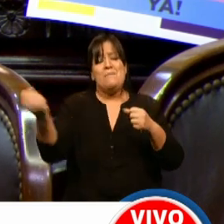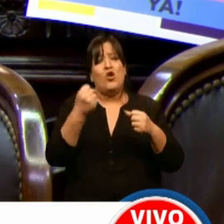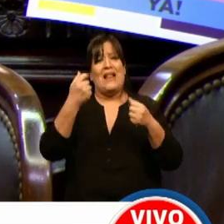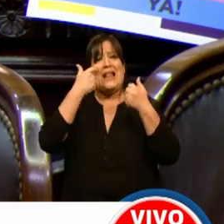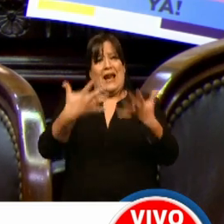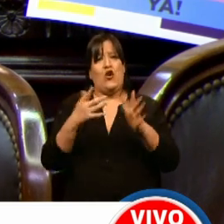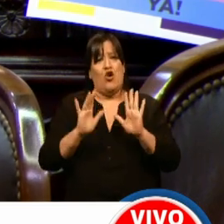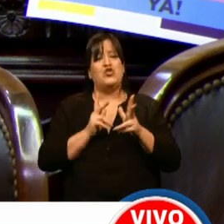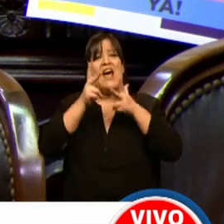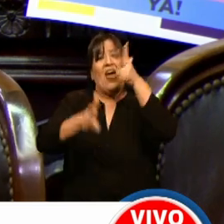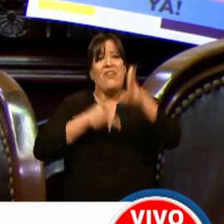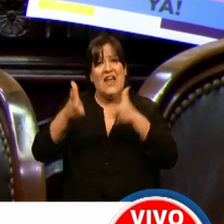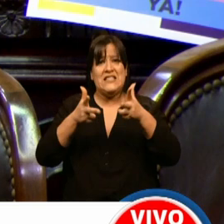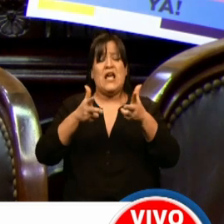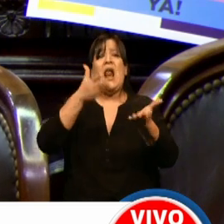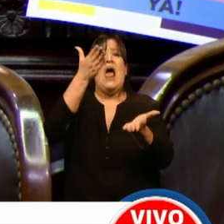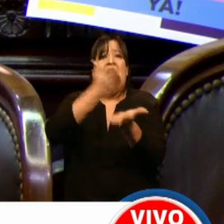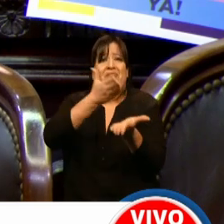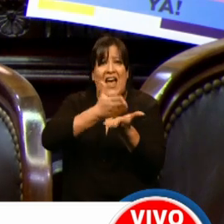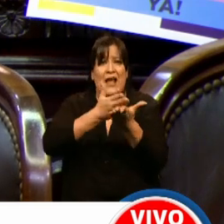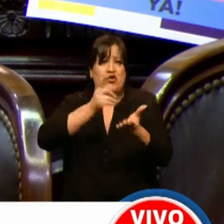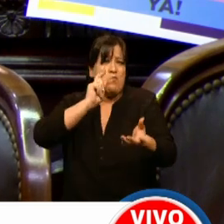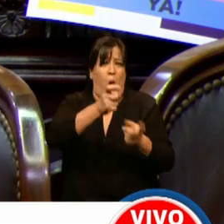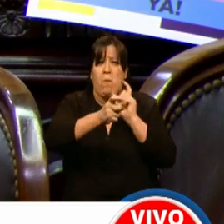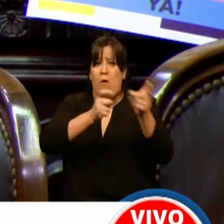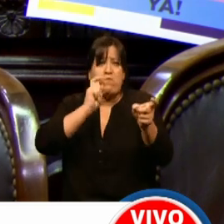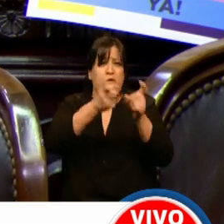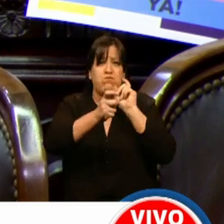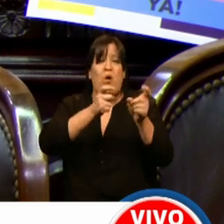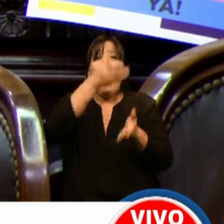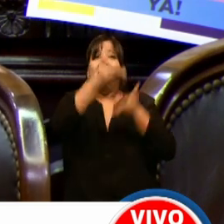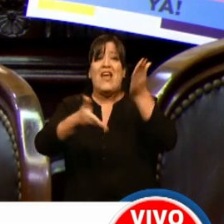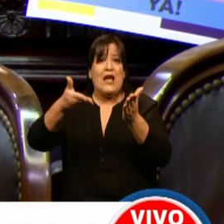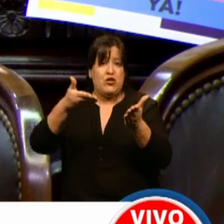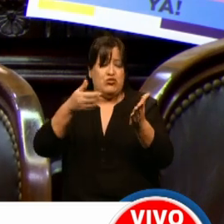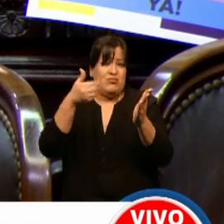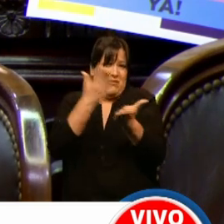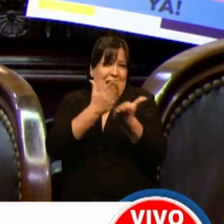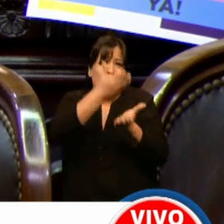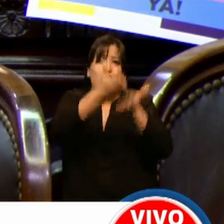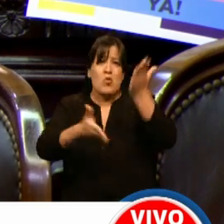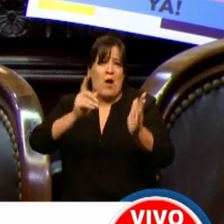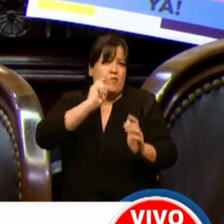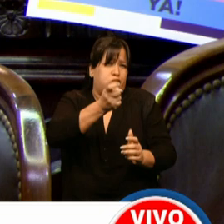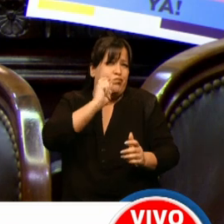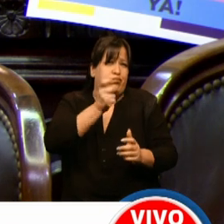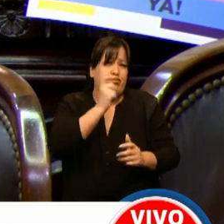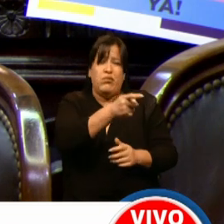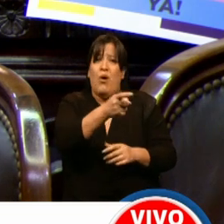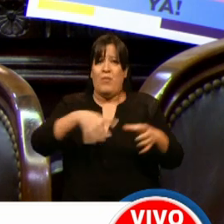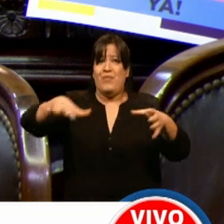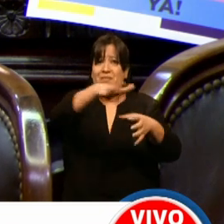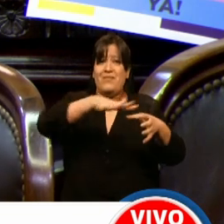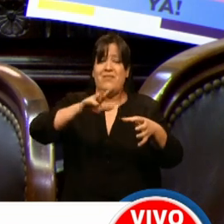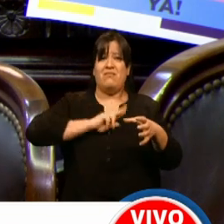importante decirlo la vulneración sistemática de los derechos humanos de las personas trans les ha llevado a tener una